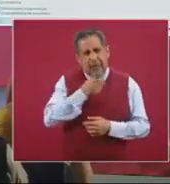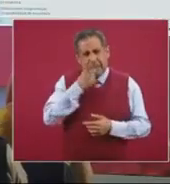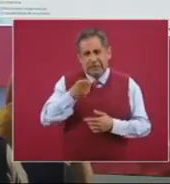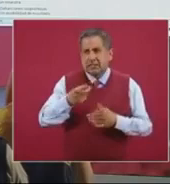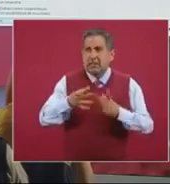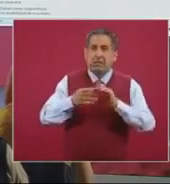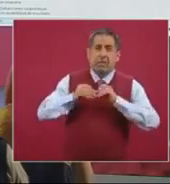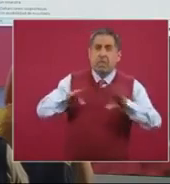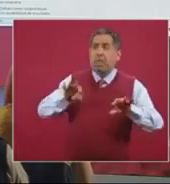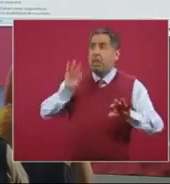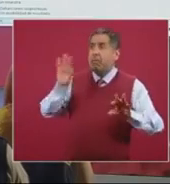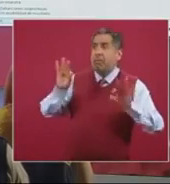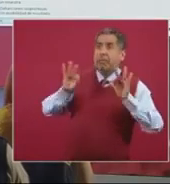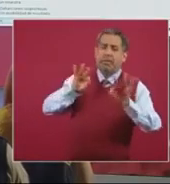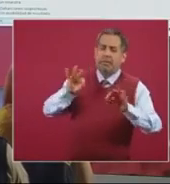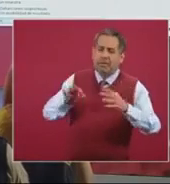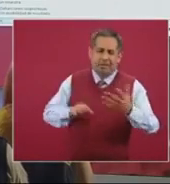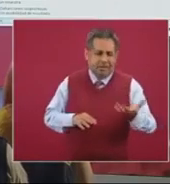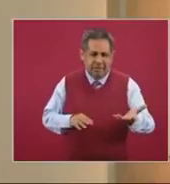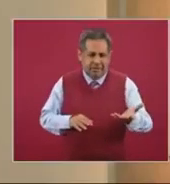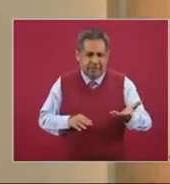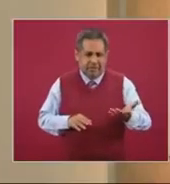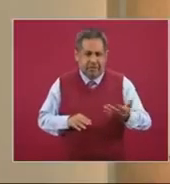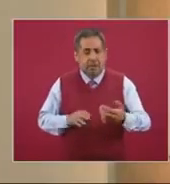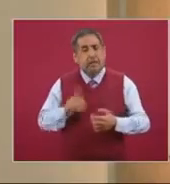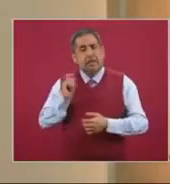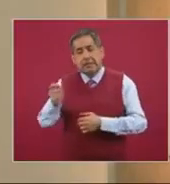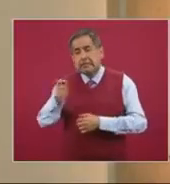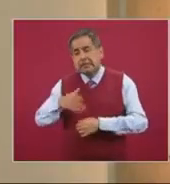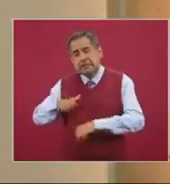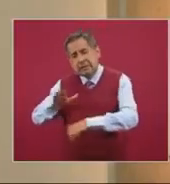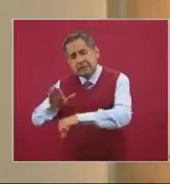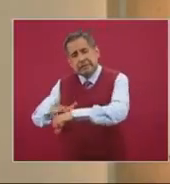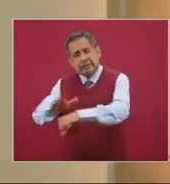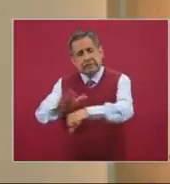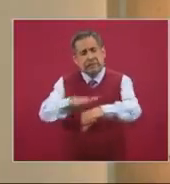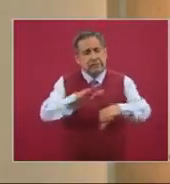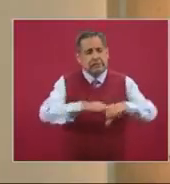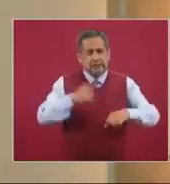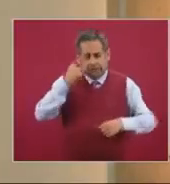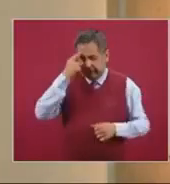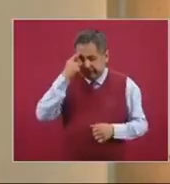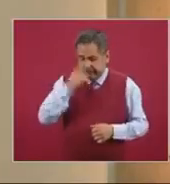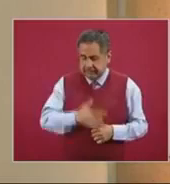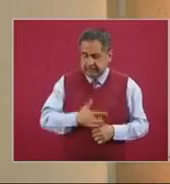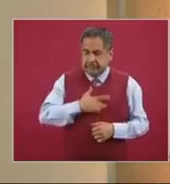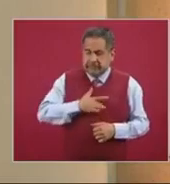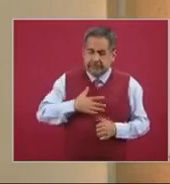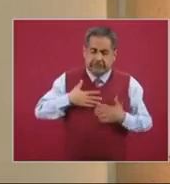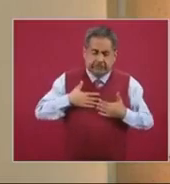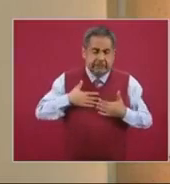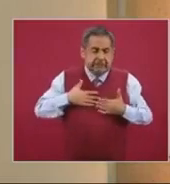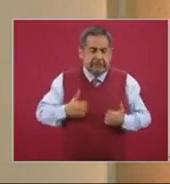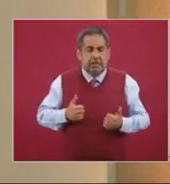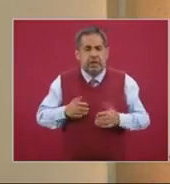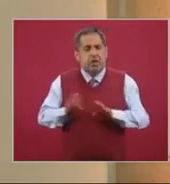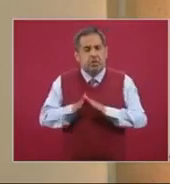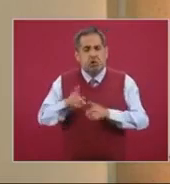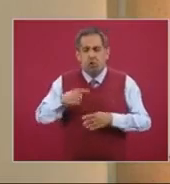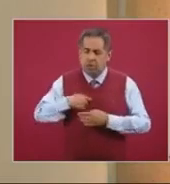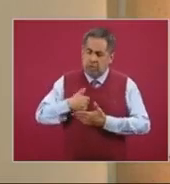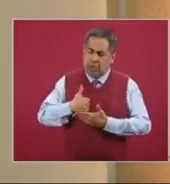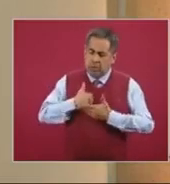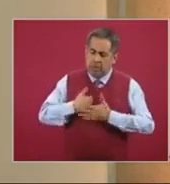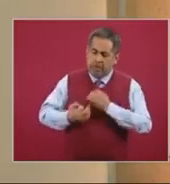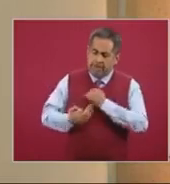lo que significa que cuando se le da un llamado a la población para que haga conciencia de este riesgo y entonces pueda